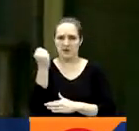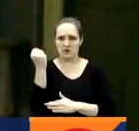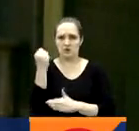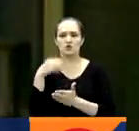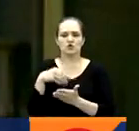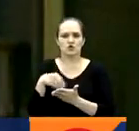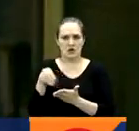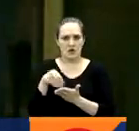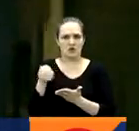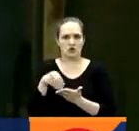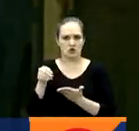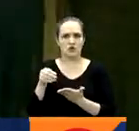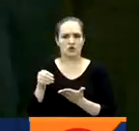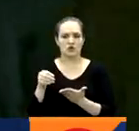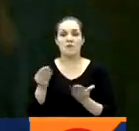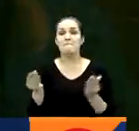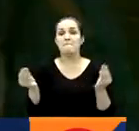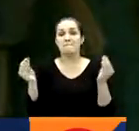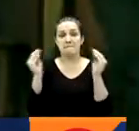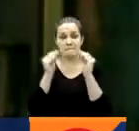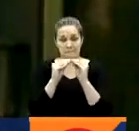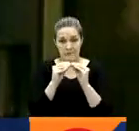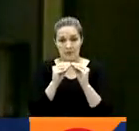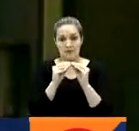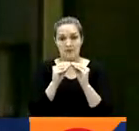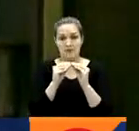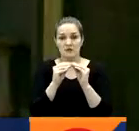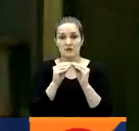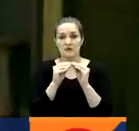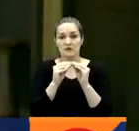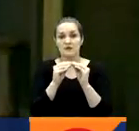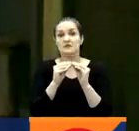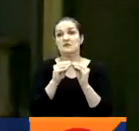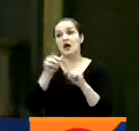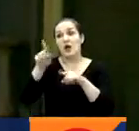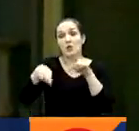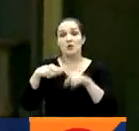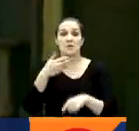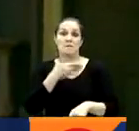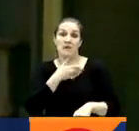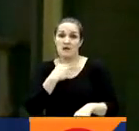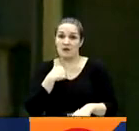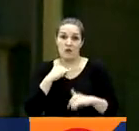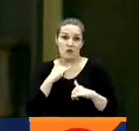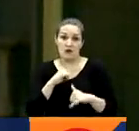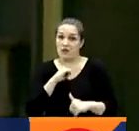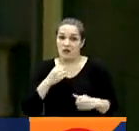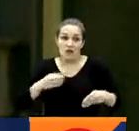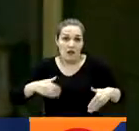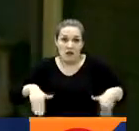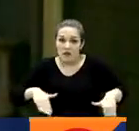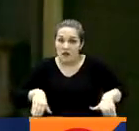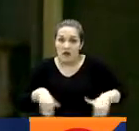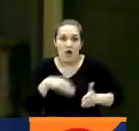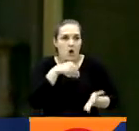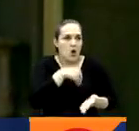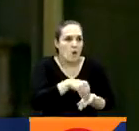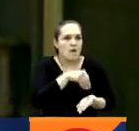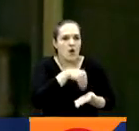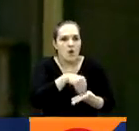y hay que tener en cuenta que hay madres que no tenemos las posibilidades de